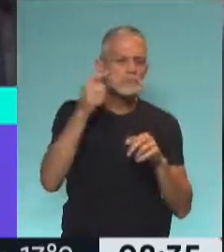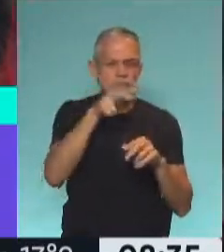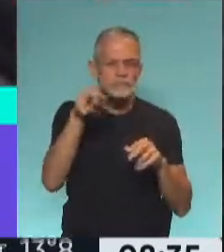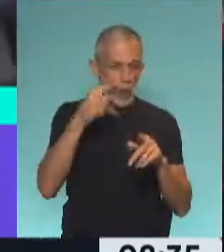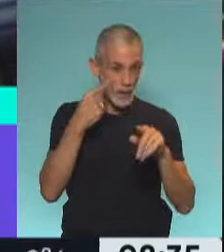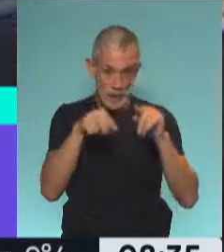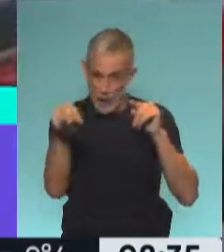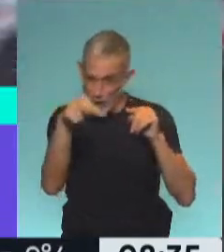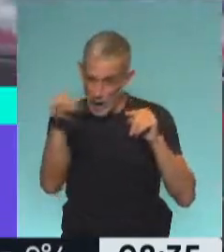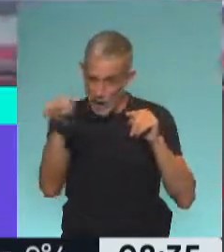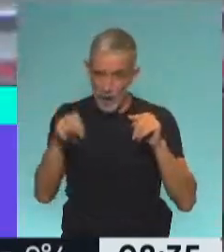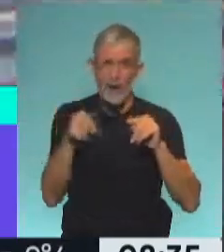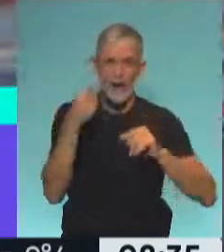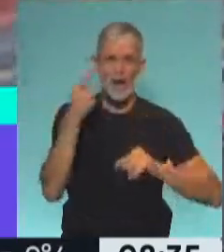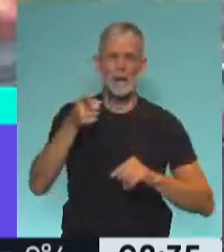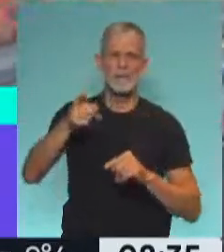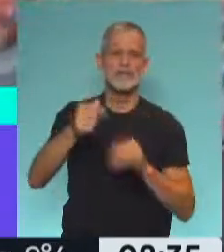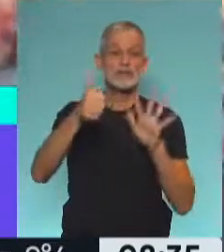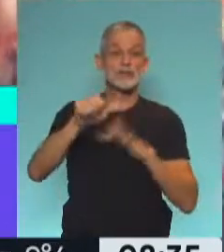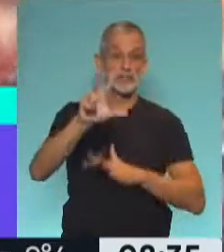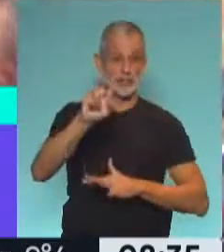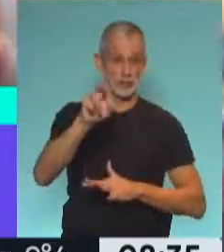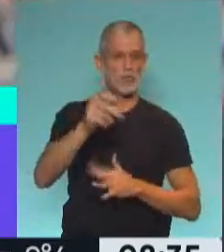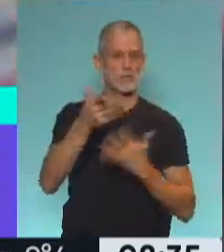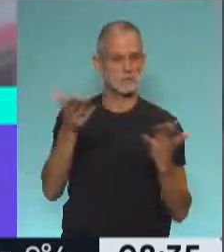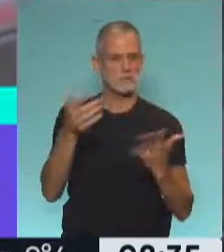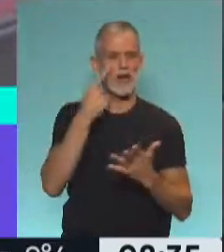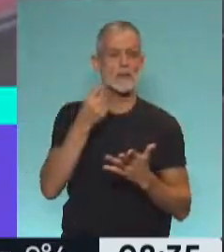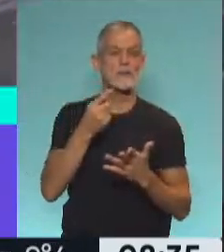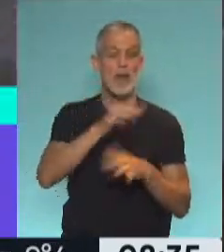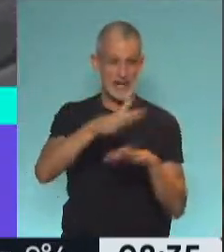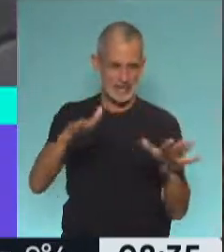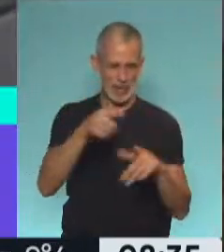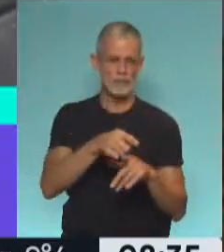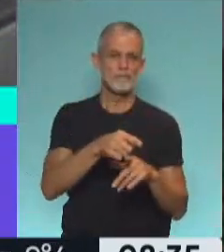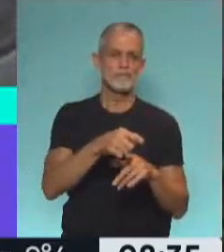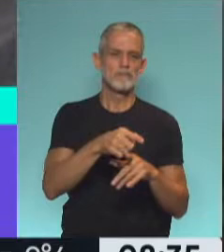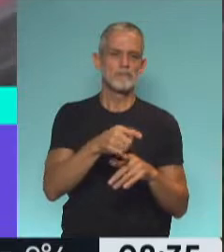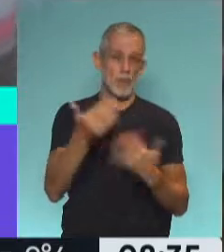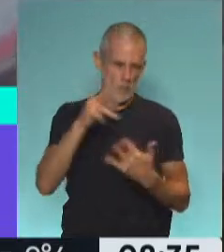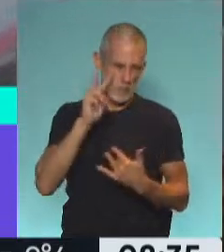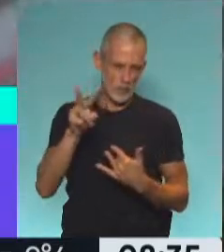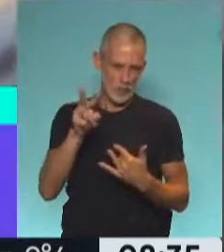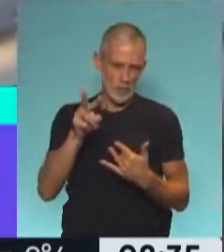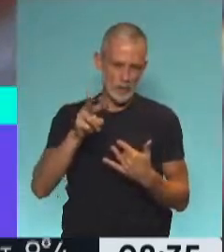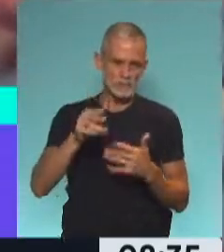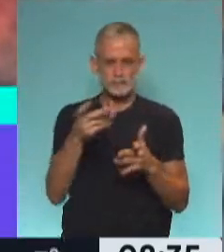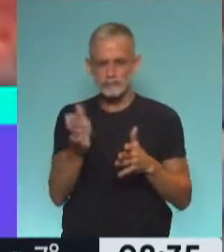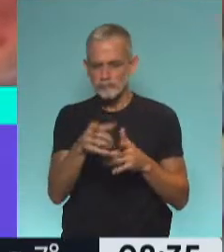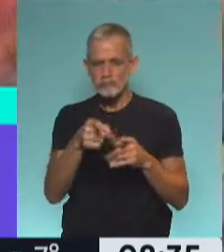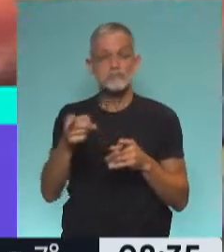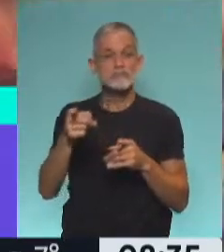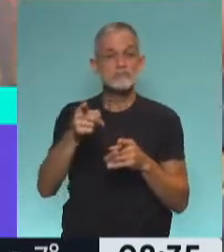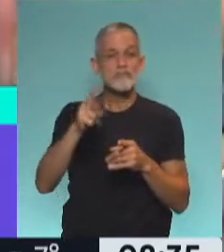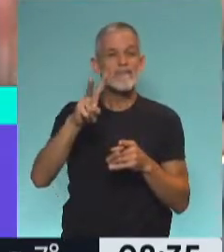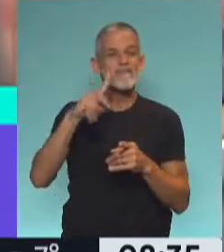vuelta. Ahí estamos viendo. 6.30 el kilo. Cuénteme, a ver. Tenemos el asado, lo puedo apreciar, lo pueden ver de este lado el asado. Acá, por